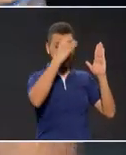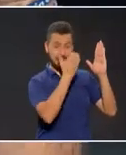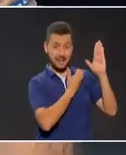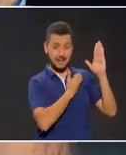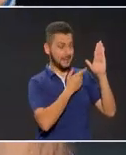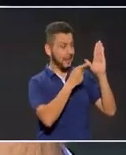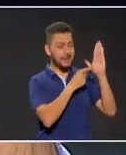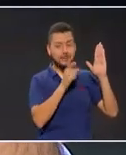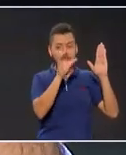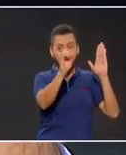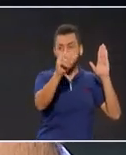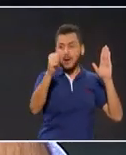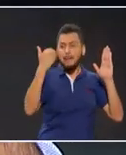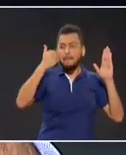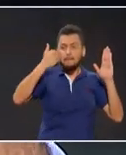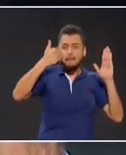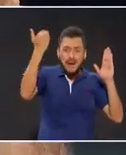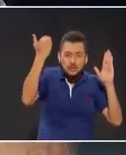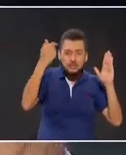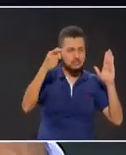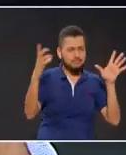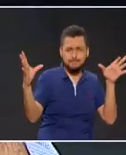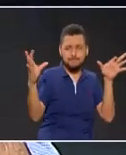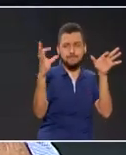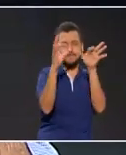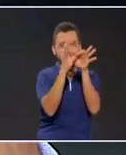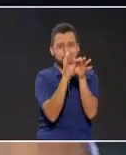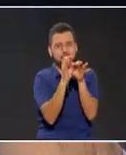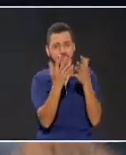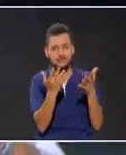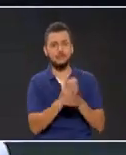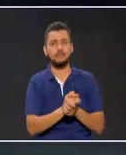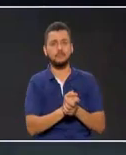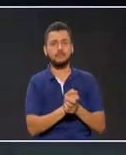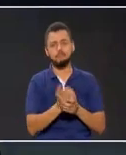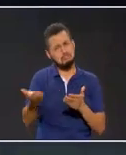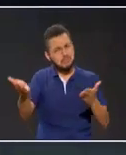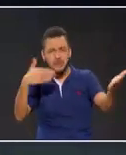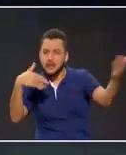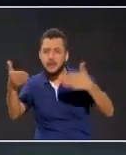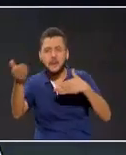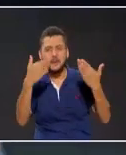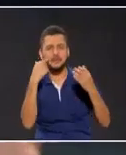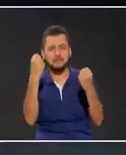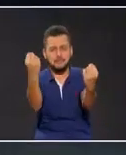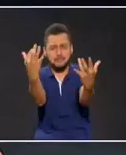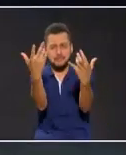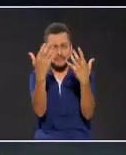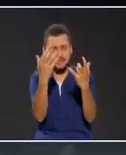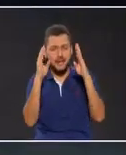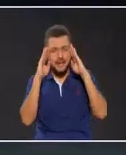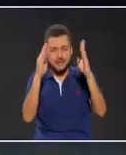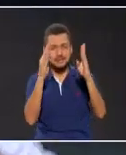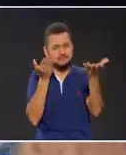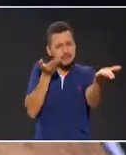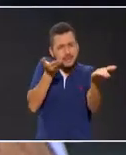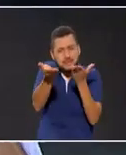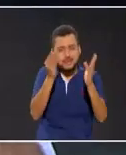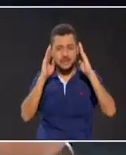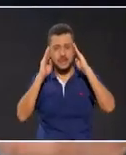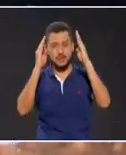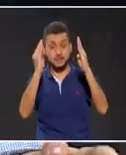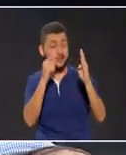diferentes temas lleguen a las comunidades por intermedio de ellos, que nos ayuden a que toda esa gestión de la alcaldía